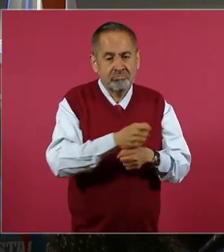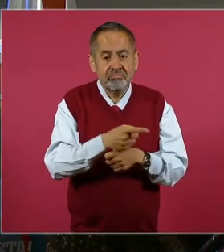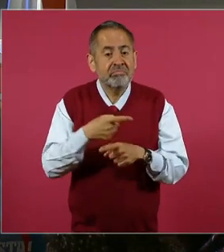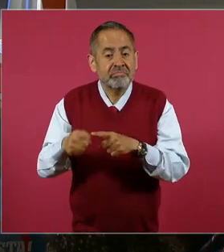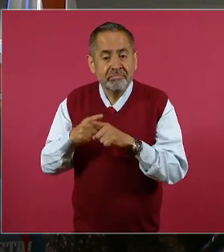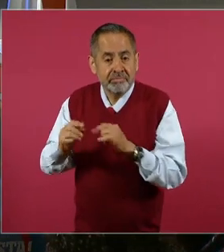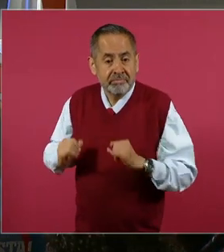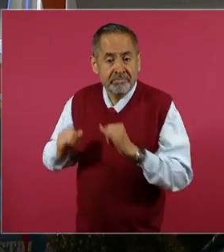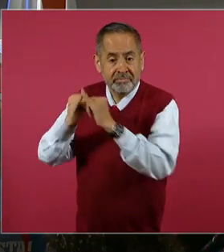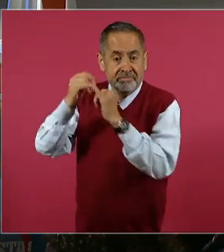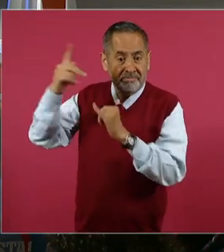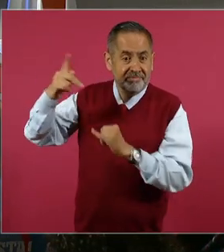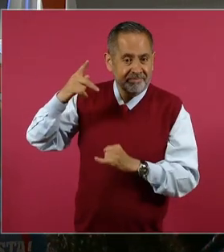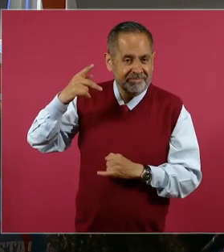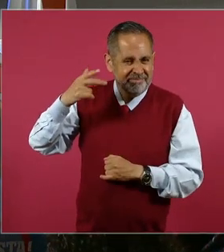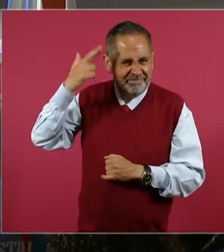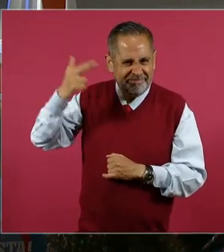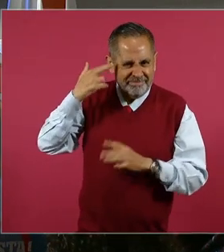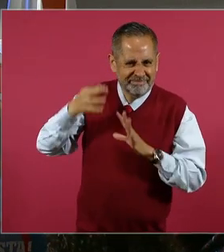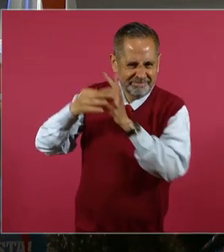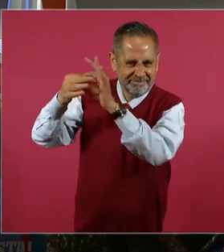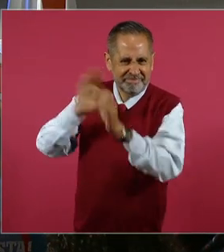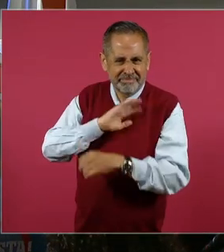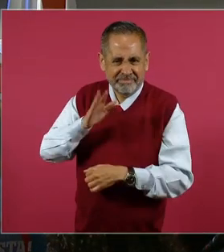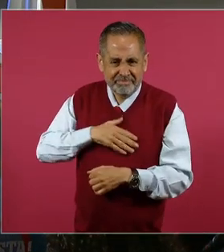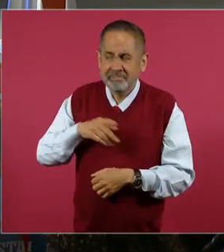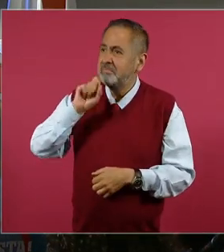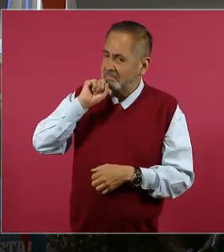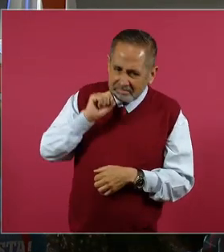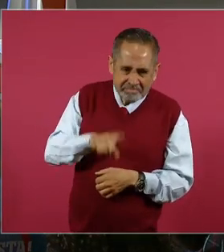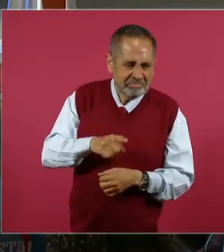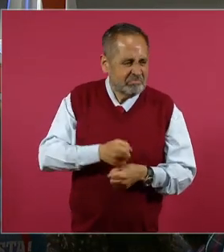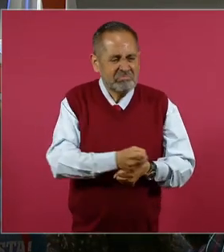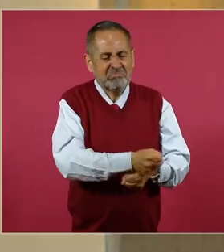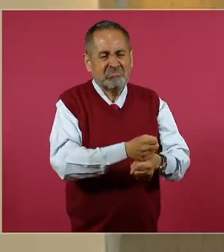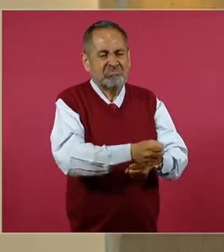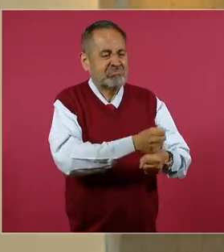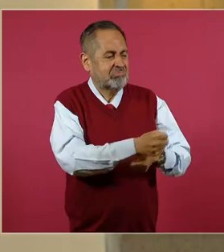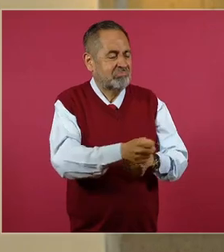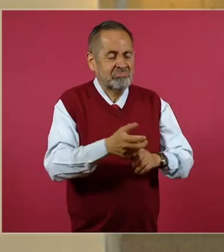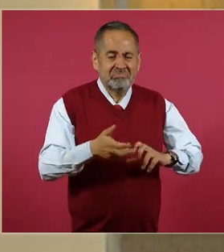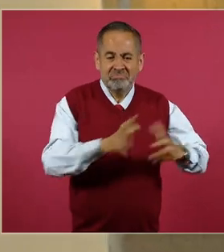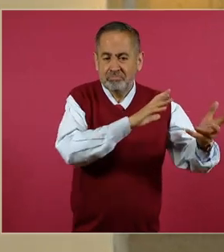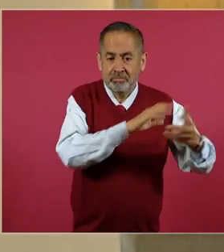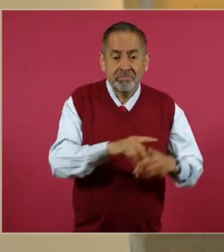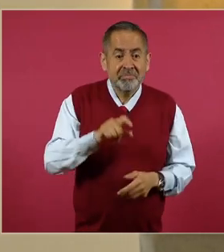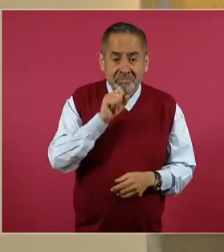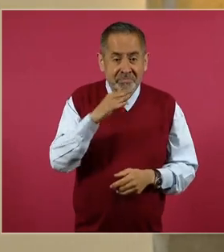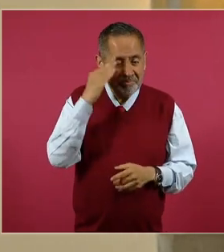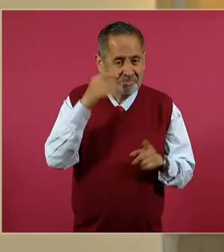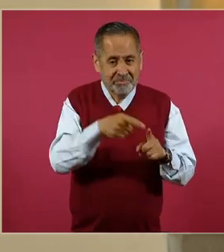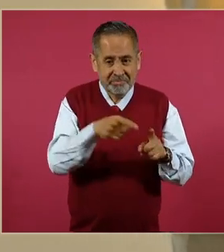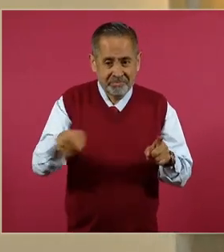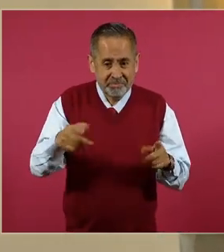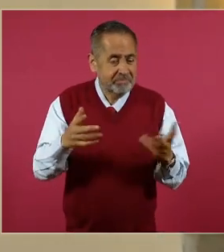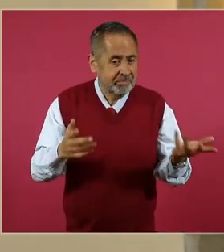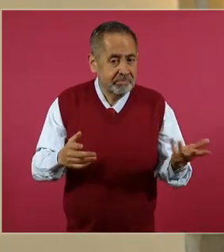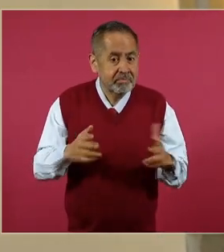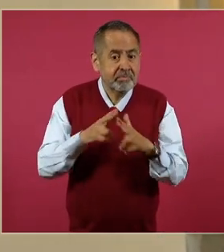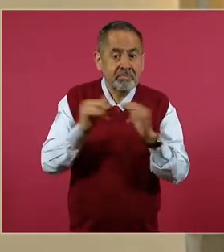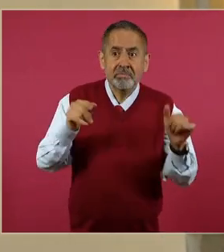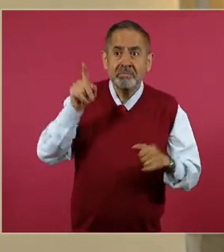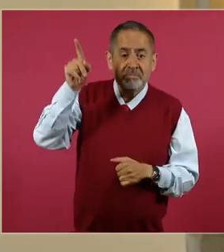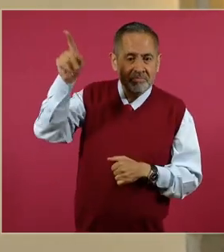fueron parte de la corona española, pese a que en todo ese periodo ningún monarca